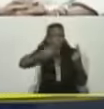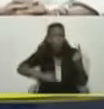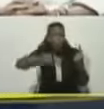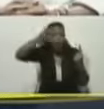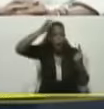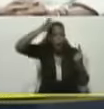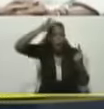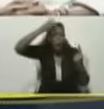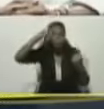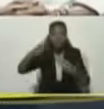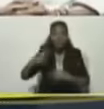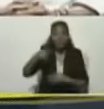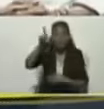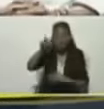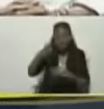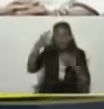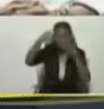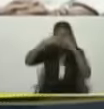El comandante Chávez